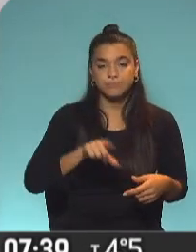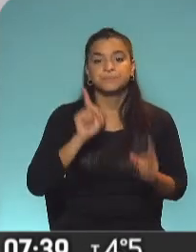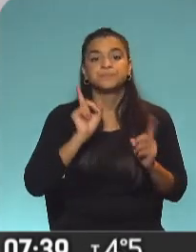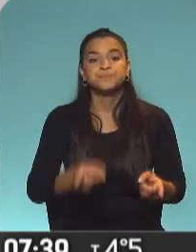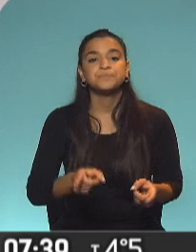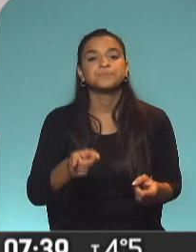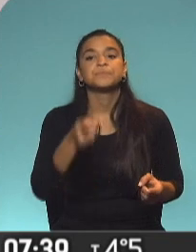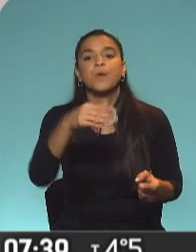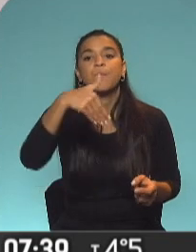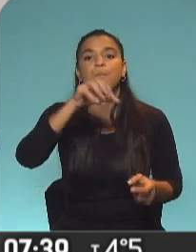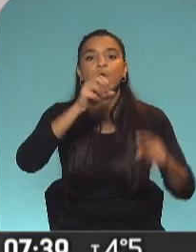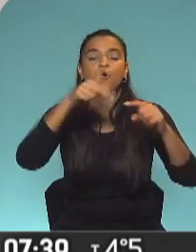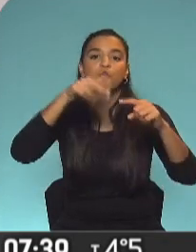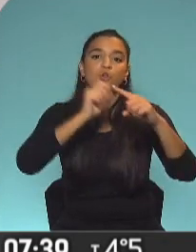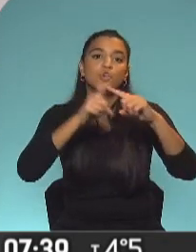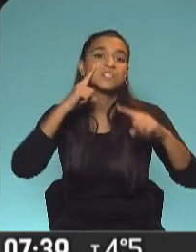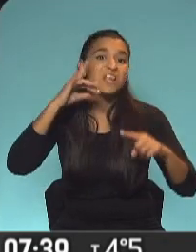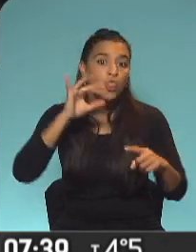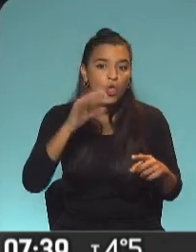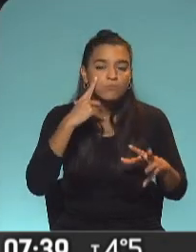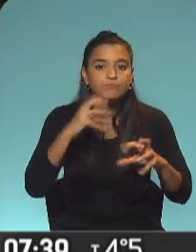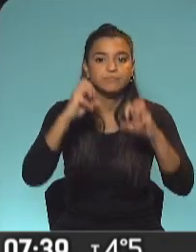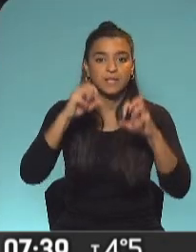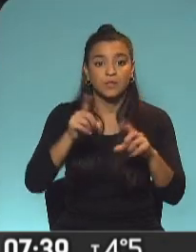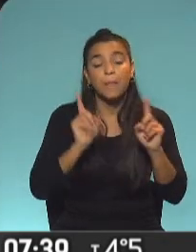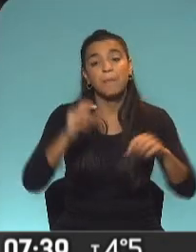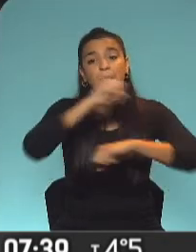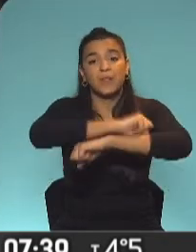poner detectores de monóxido si es posible y, como decíamos, dejar la ventana abierta. Gracias.